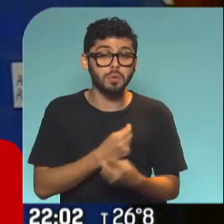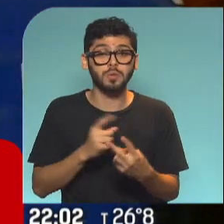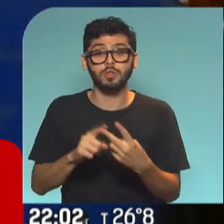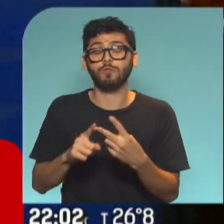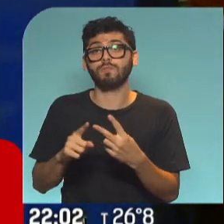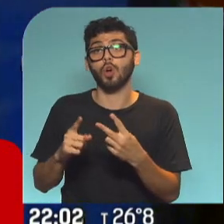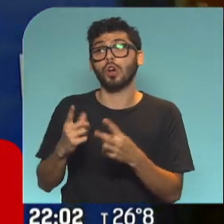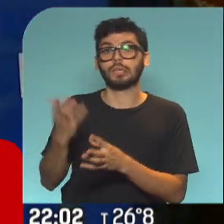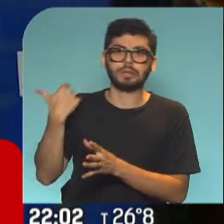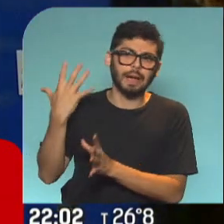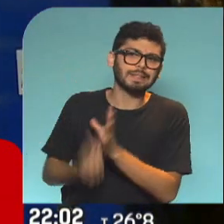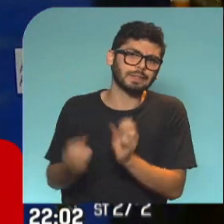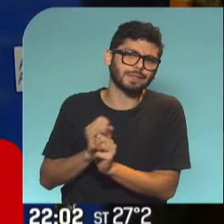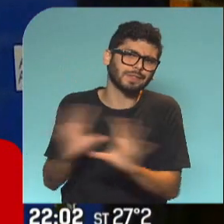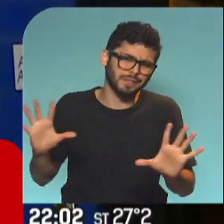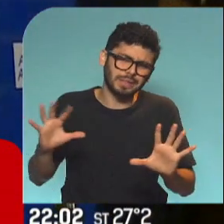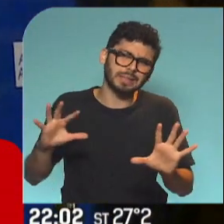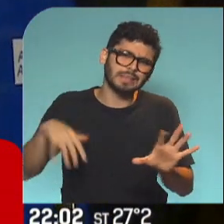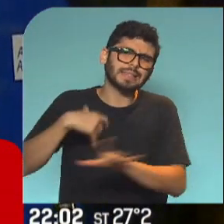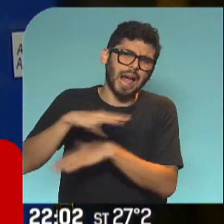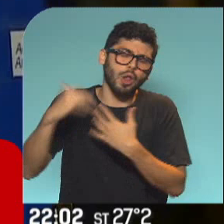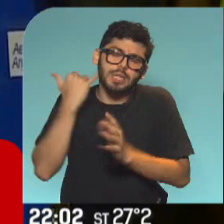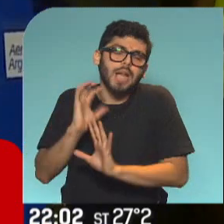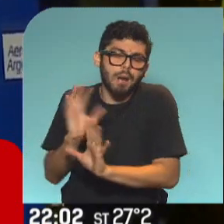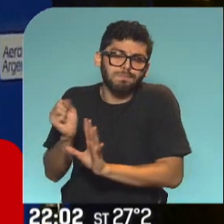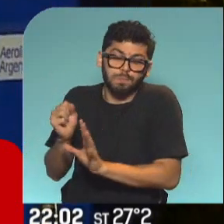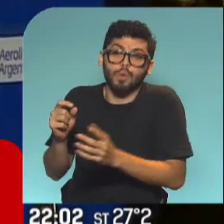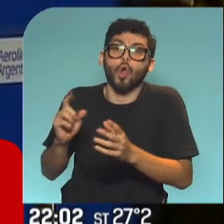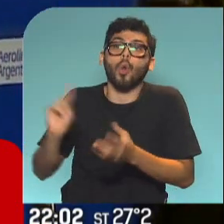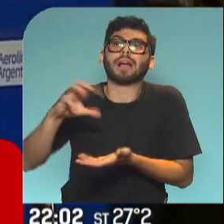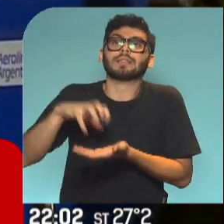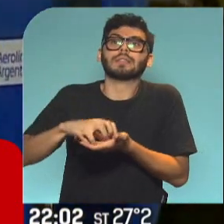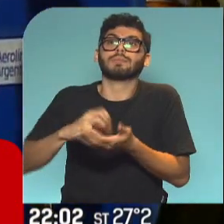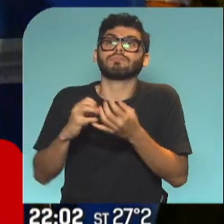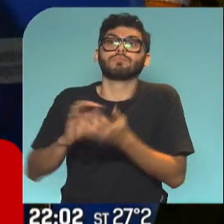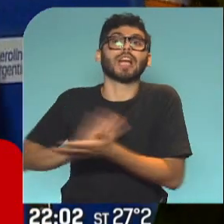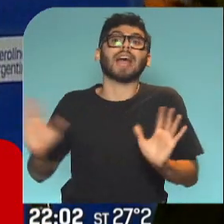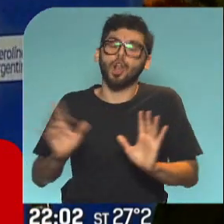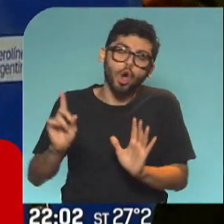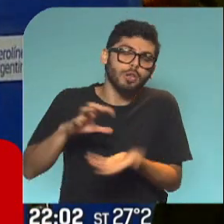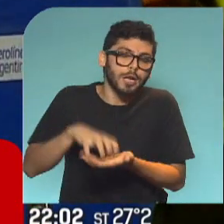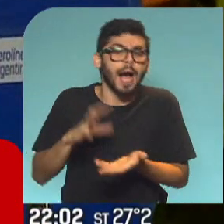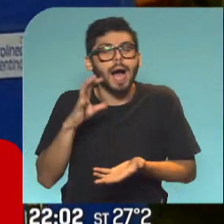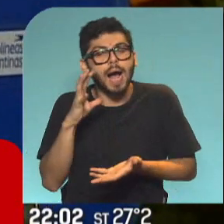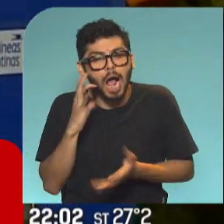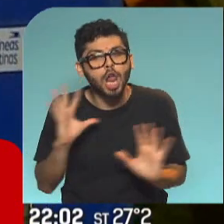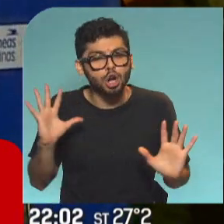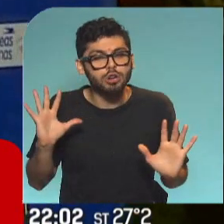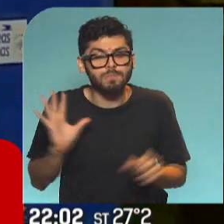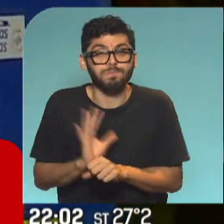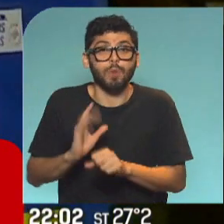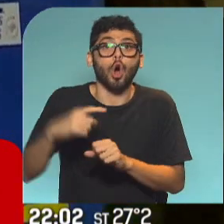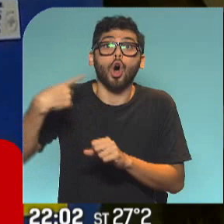el error, porque el error o el escándalo sucedido está y las consecuencias han quedado muy claras, pero por lo menos harán que no